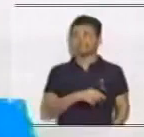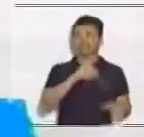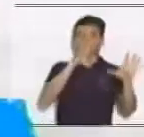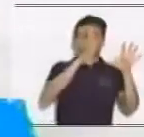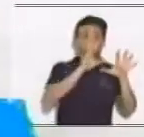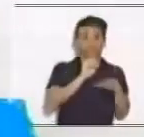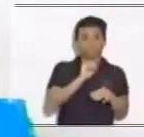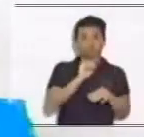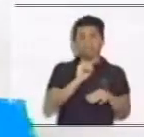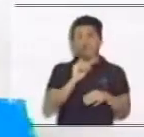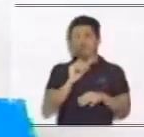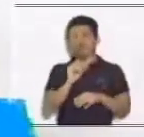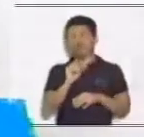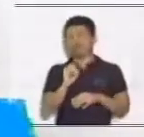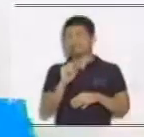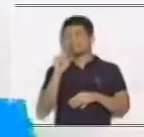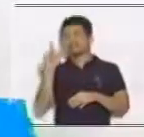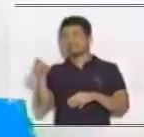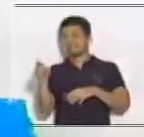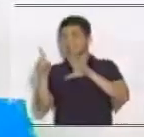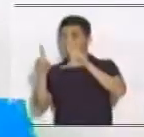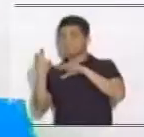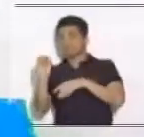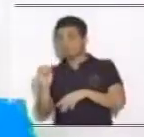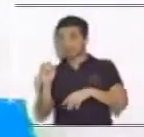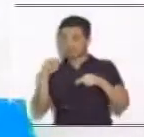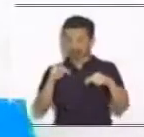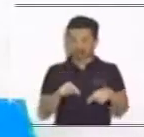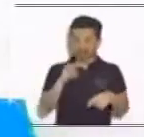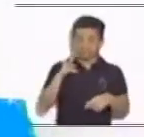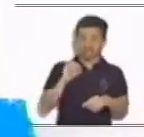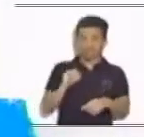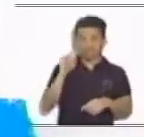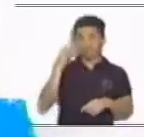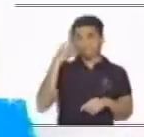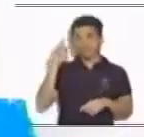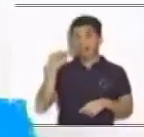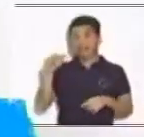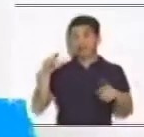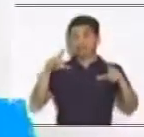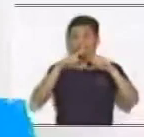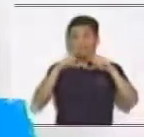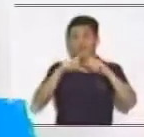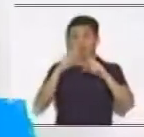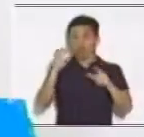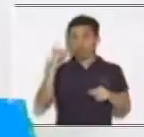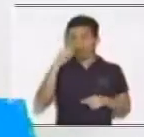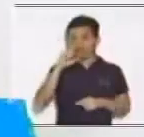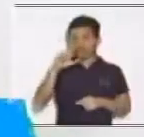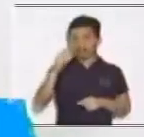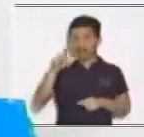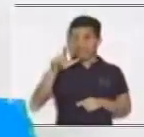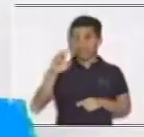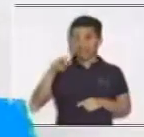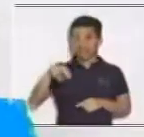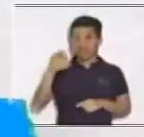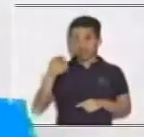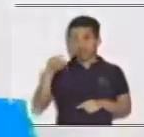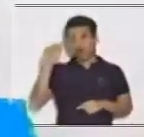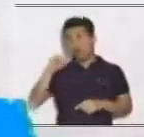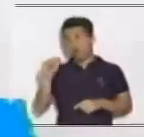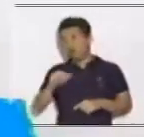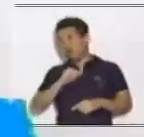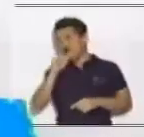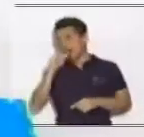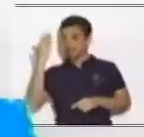90, 45 y 45 en el isósceles, ¿verdad? ¿Sí? Los ángulos van a ir variando según como sea la inclinación